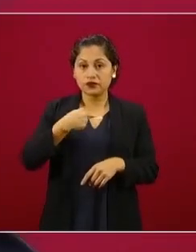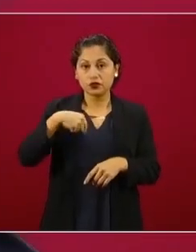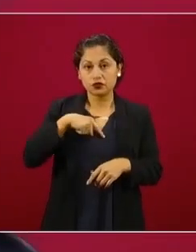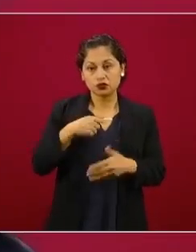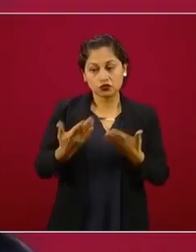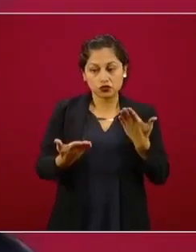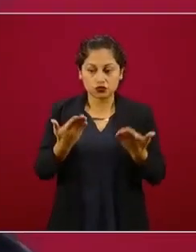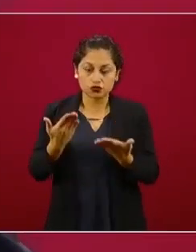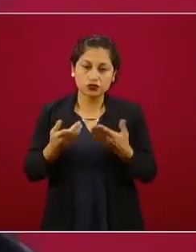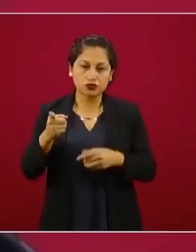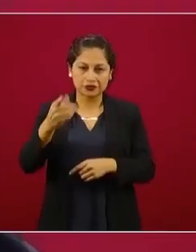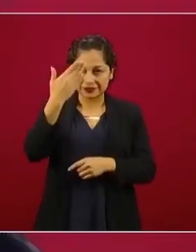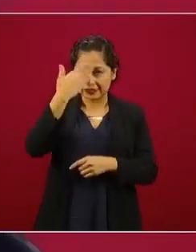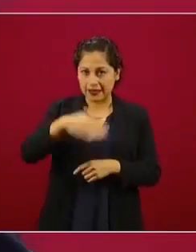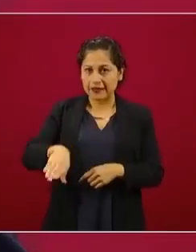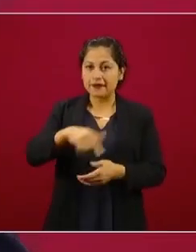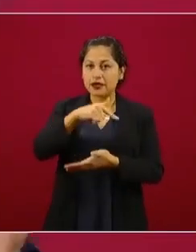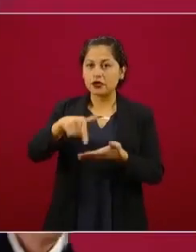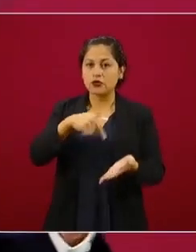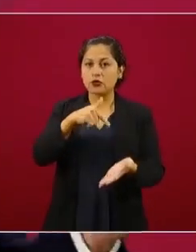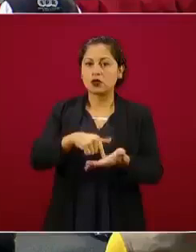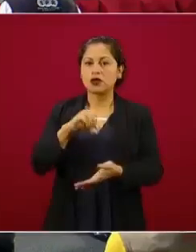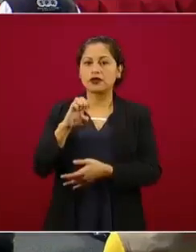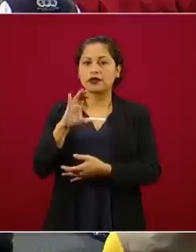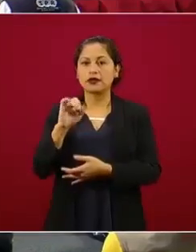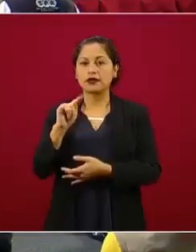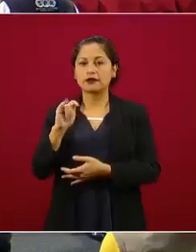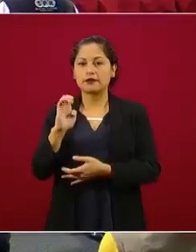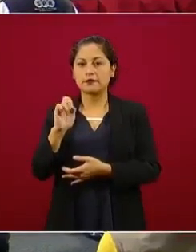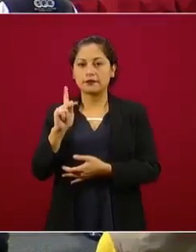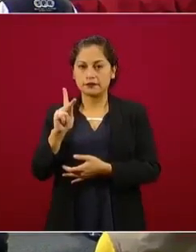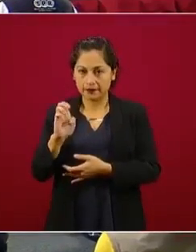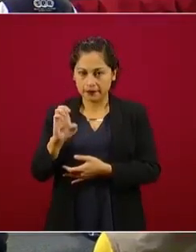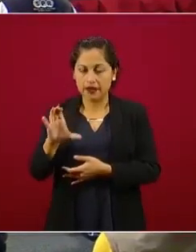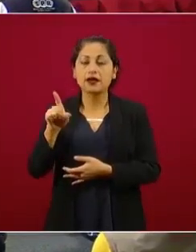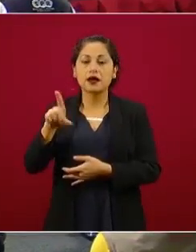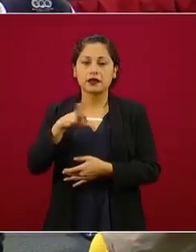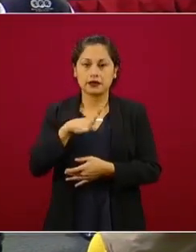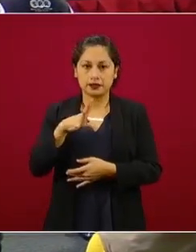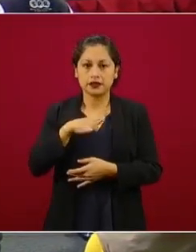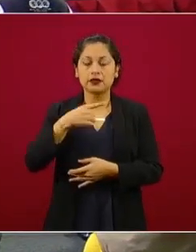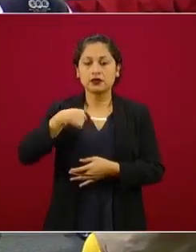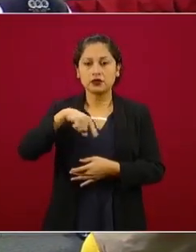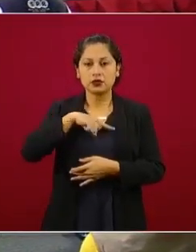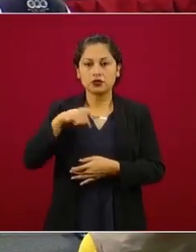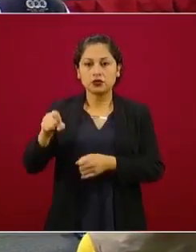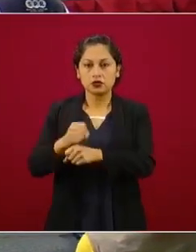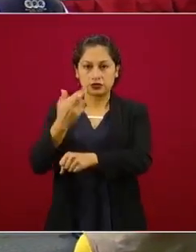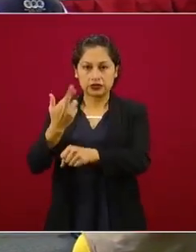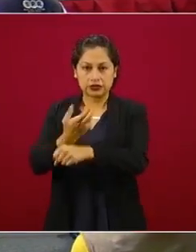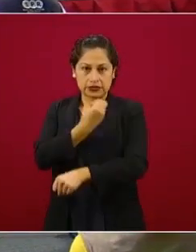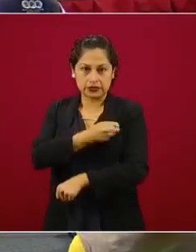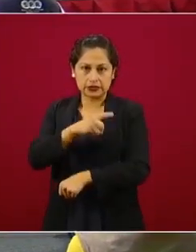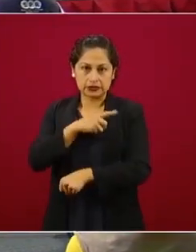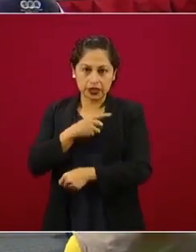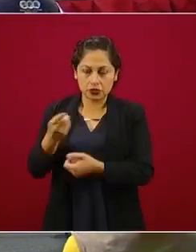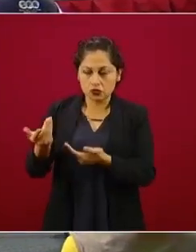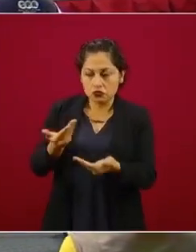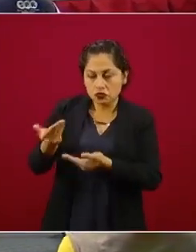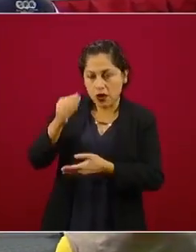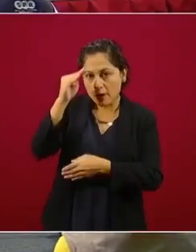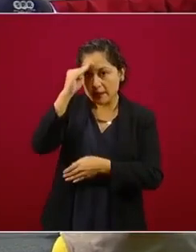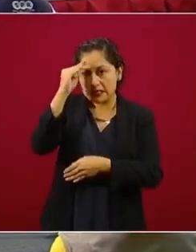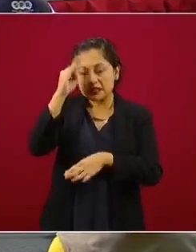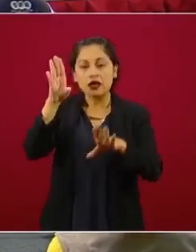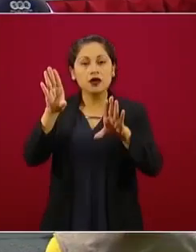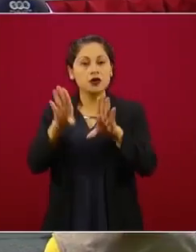en Ecatepec, ustedes lo saben, hemos trabajado con la Secretaría de Salud en la elaboración de materiales que permiten al